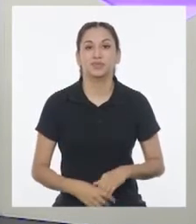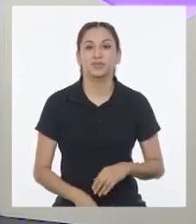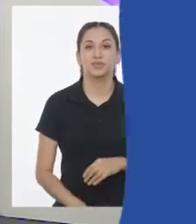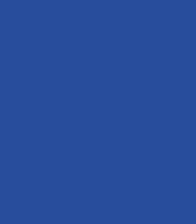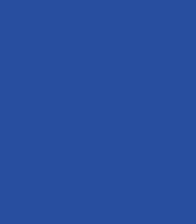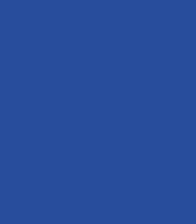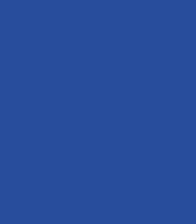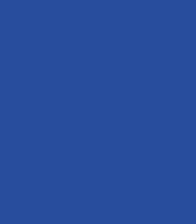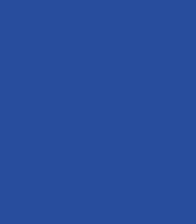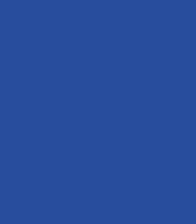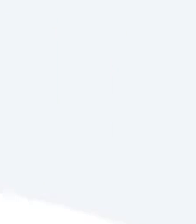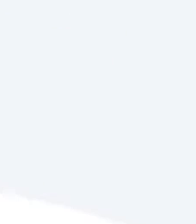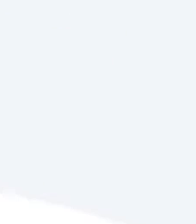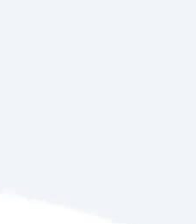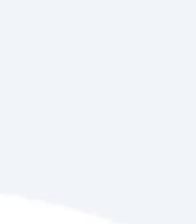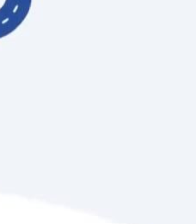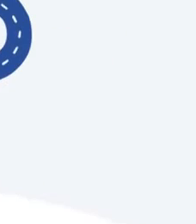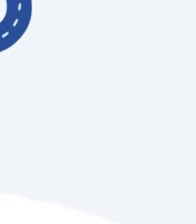regresamos!